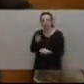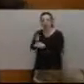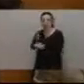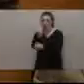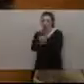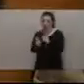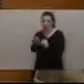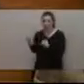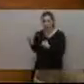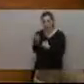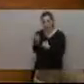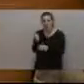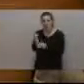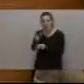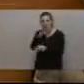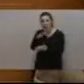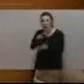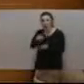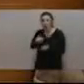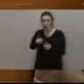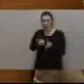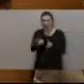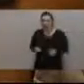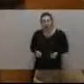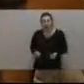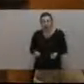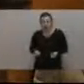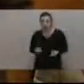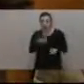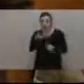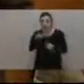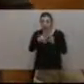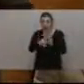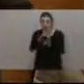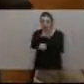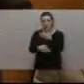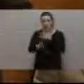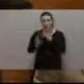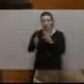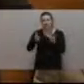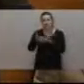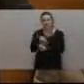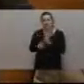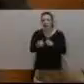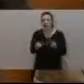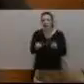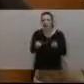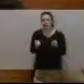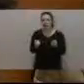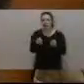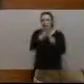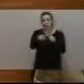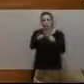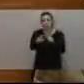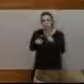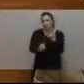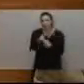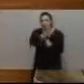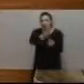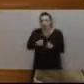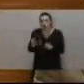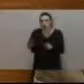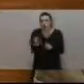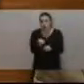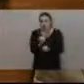para compensar los gastos que, en razón de su discapacidad, les supone la adquisición de determinados productos de apoyo,